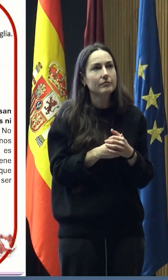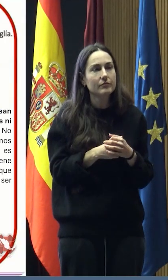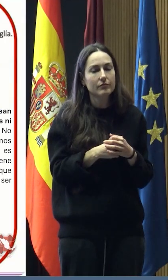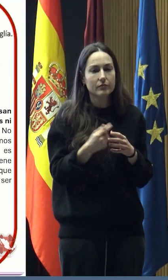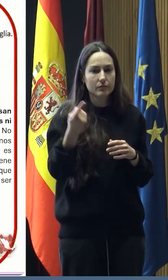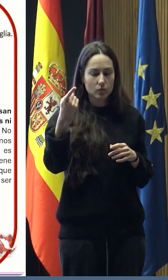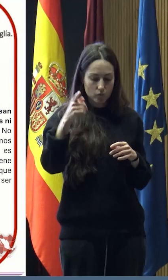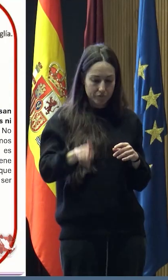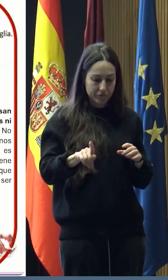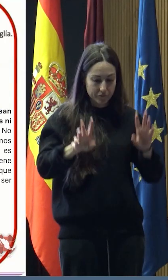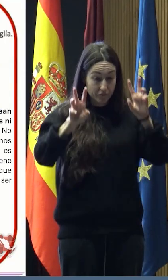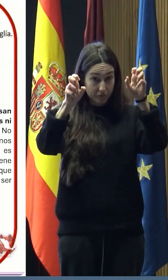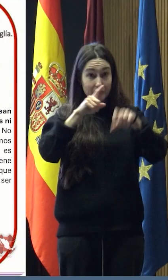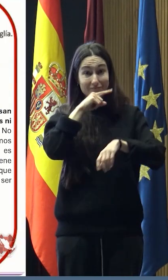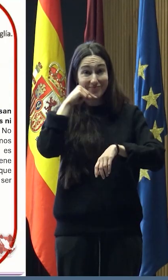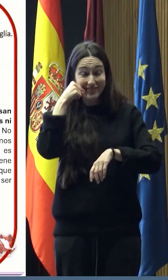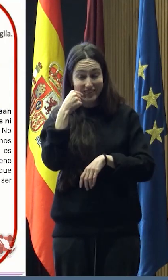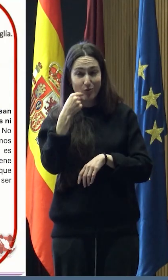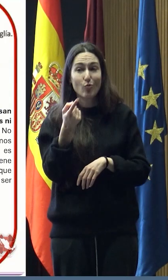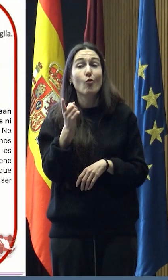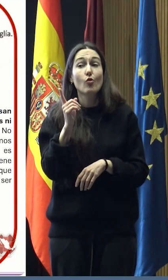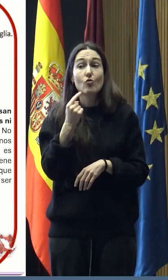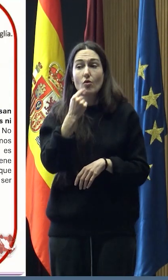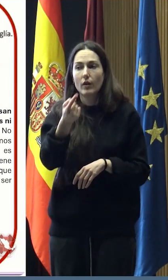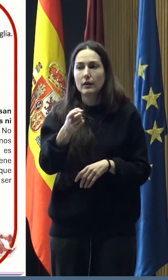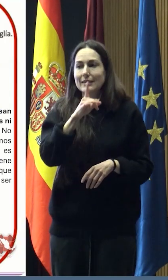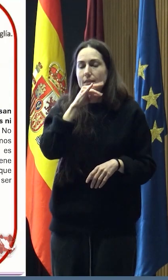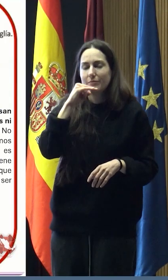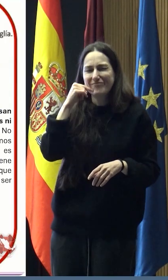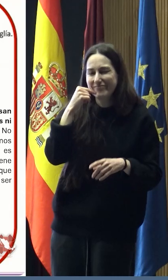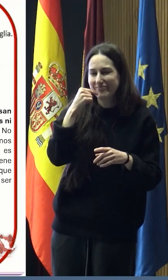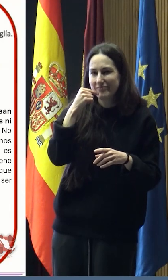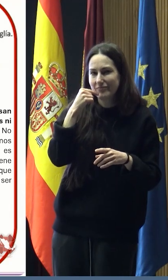que os comentaba del dolor, ¿no? Es que el dolor tampoco es igual.